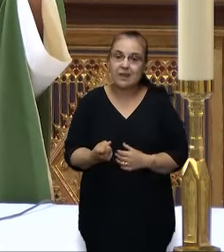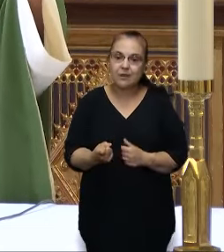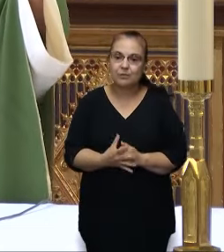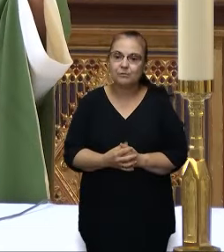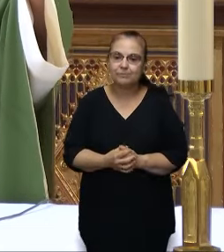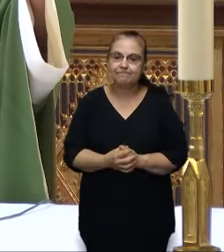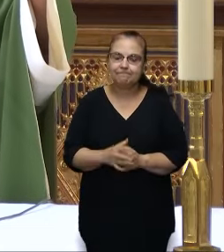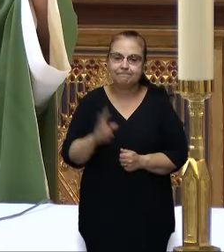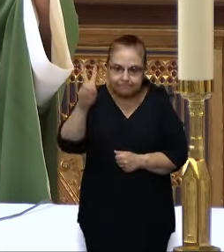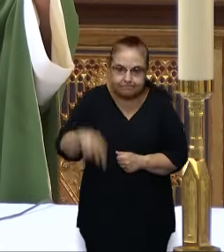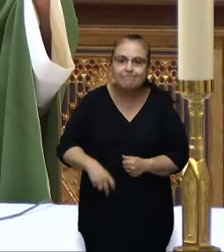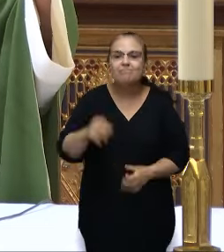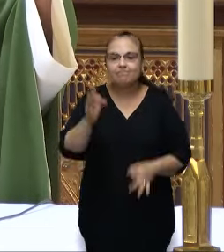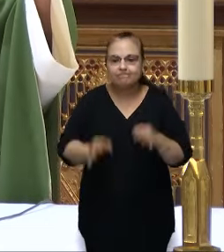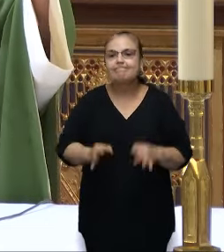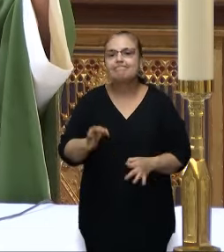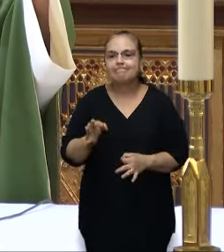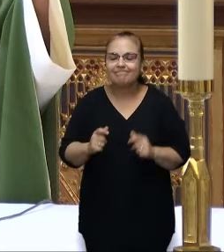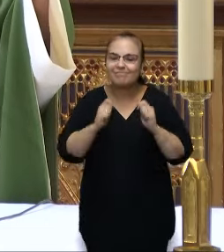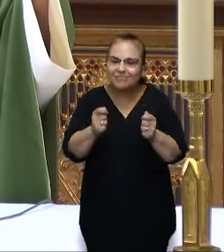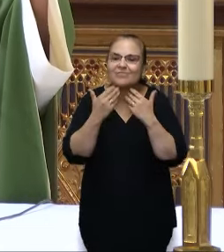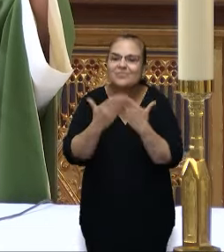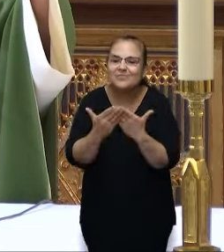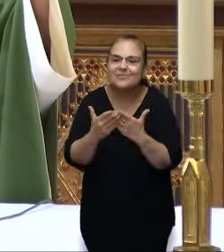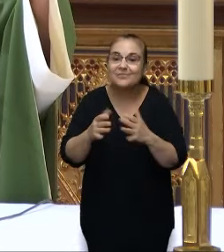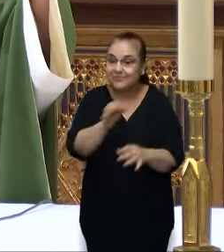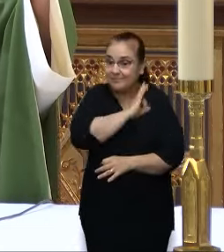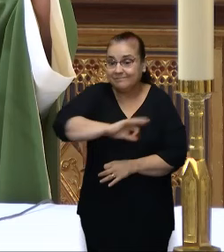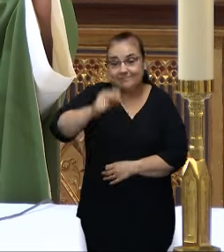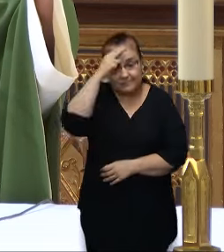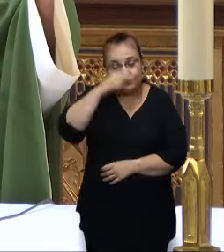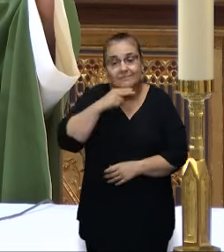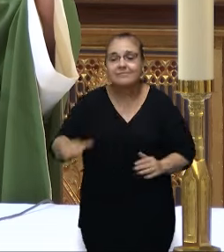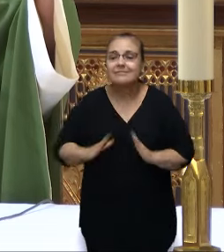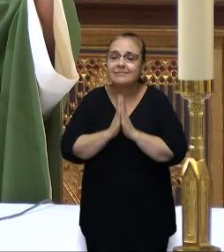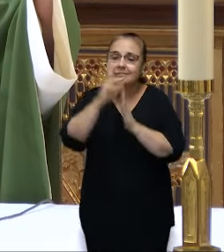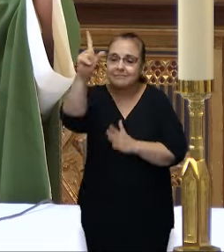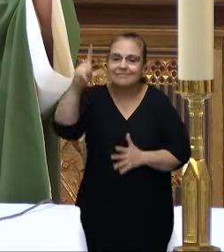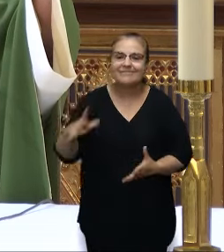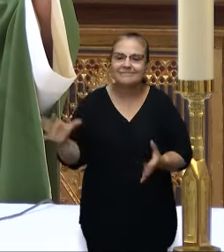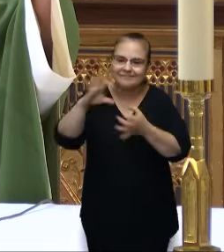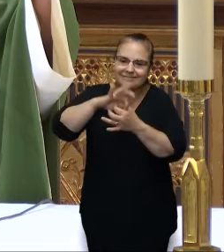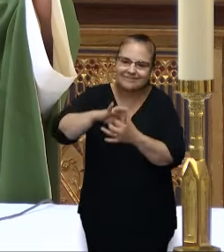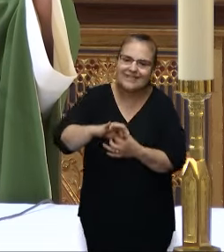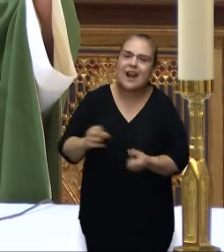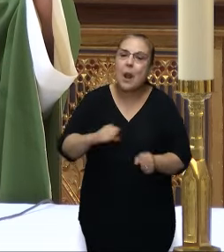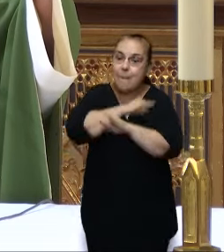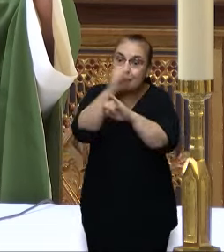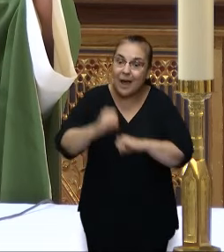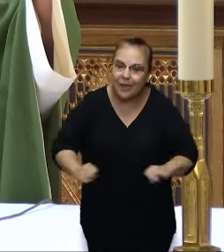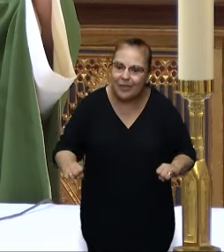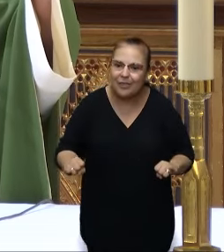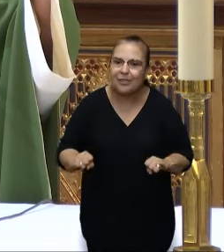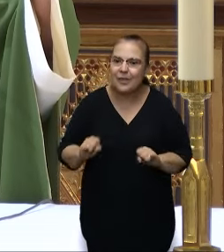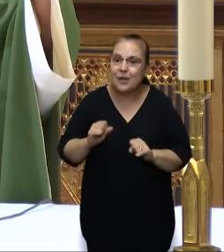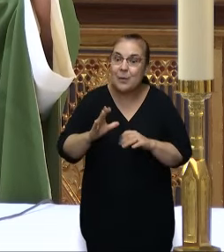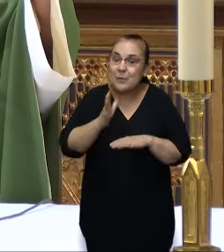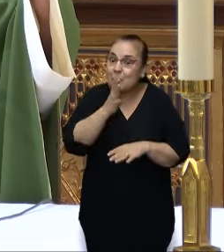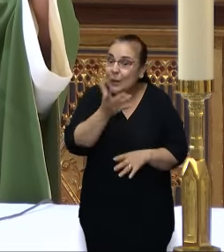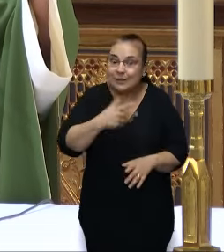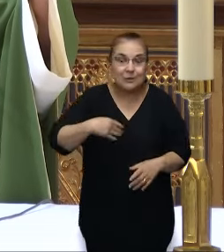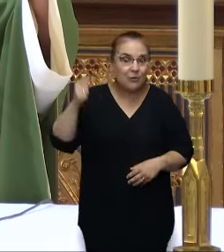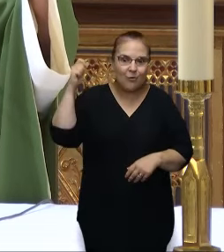Dios en verdad es justo darte Gracias señor padre Santo Dios de la alianza y de la paz porque tú llamaste a